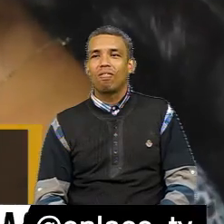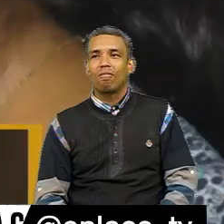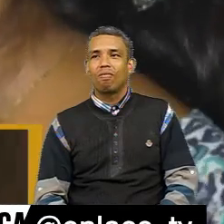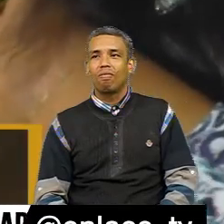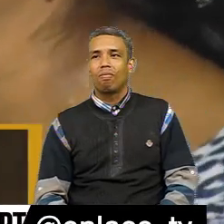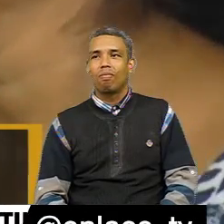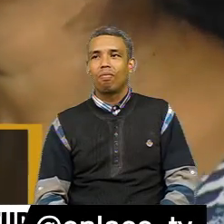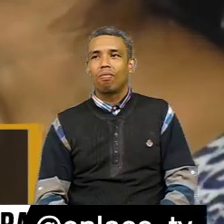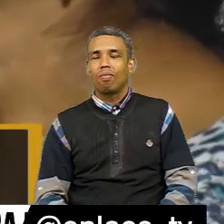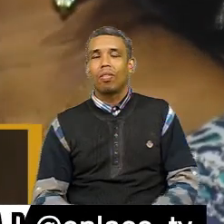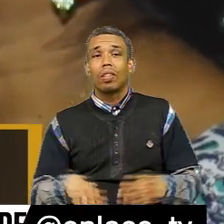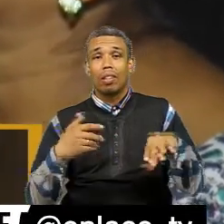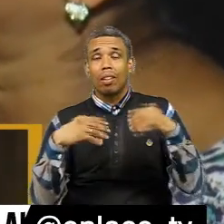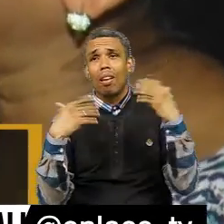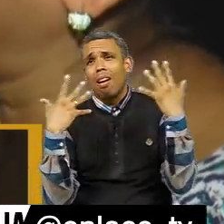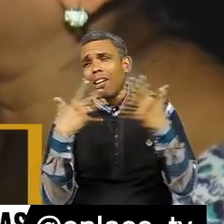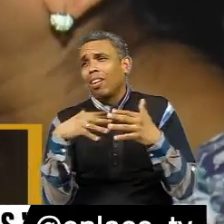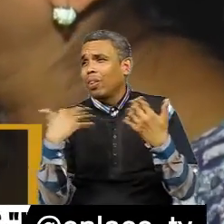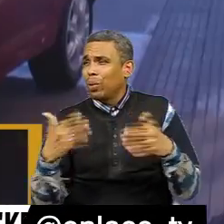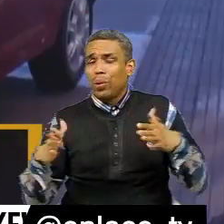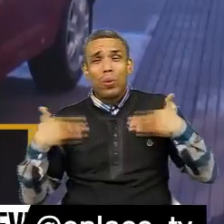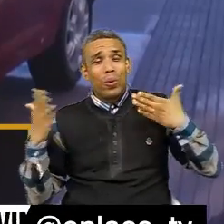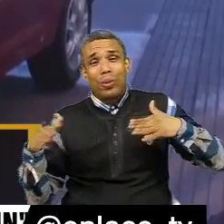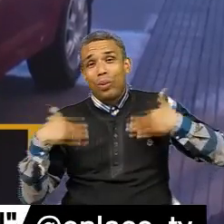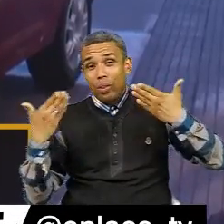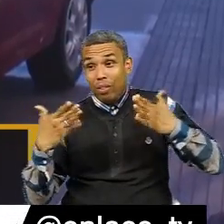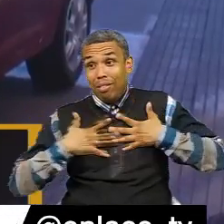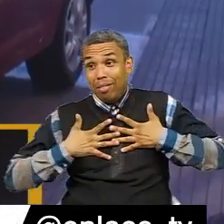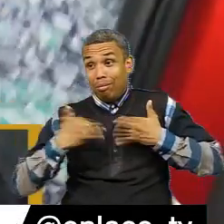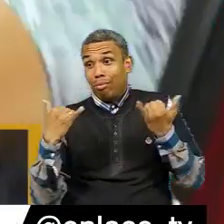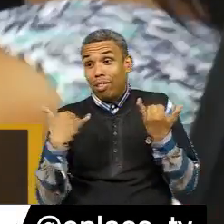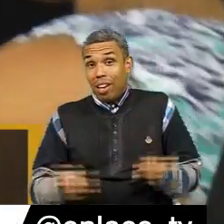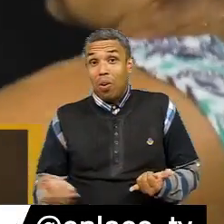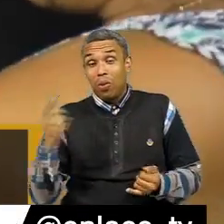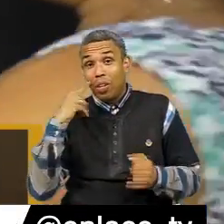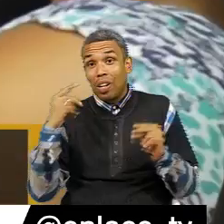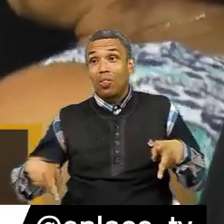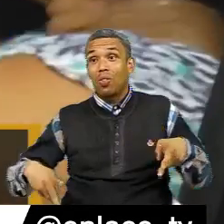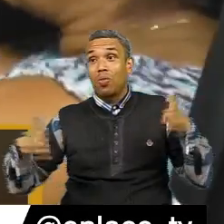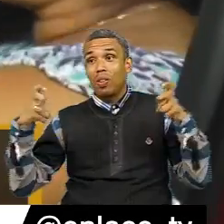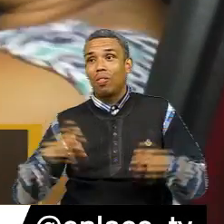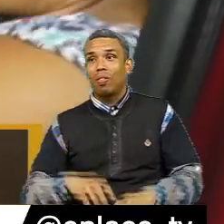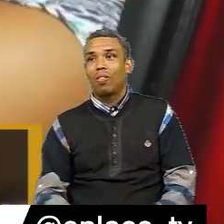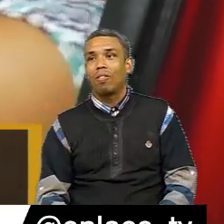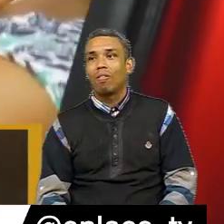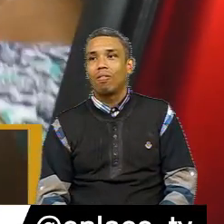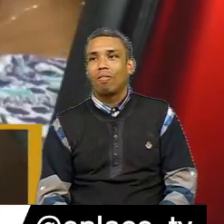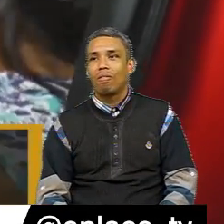Ella aún no sale del asombro de ser la feliz ganadora de este vehículo que ahora estrena.